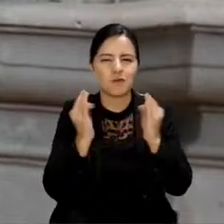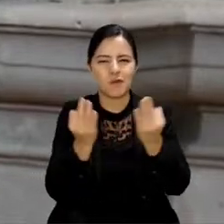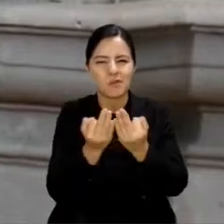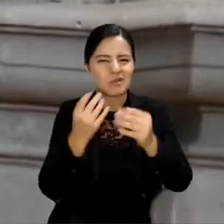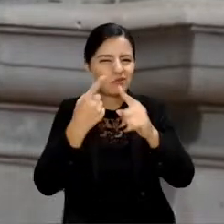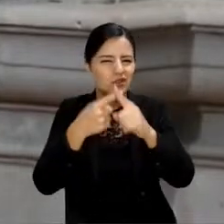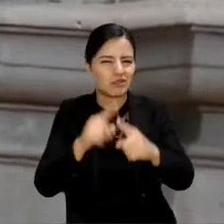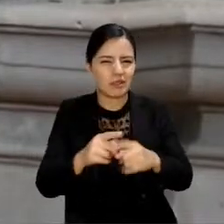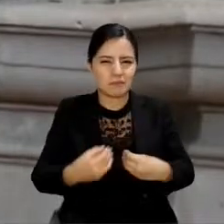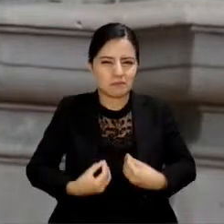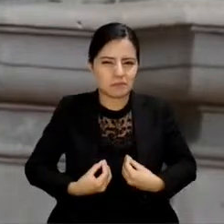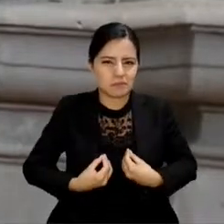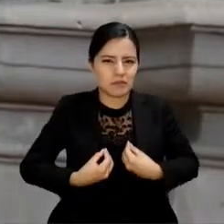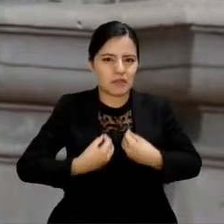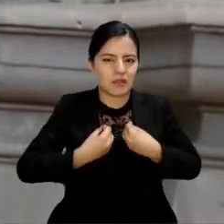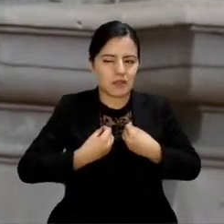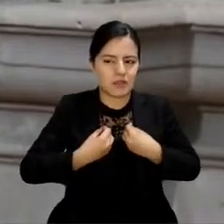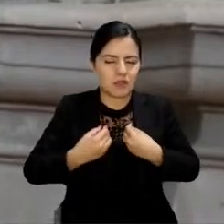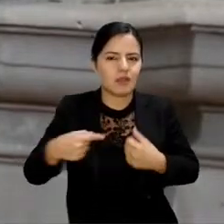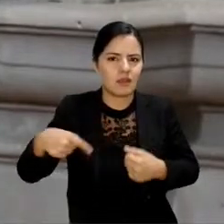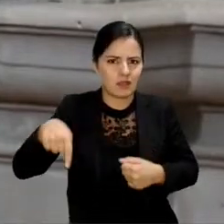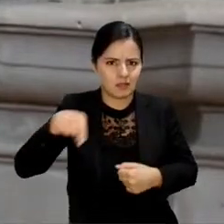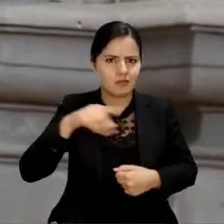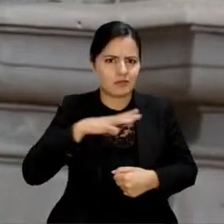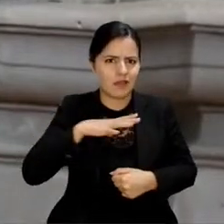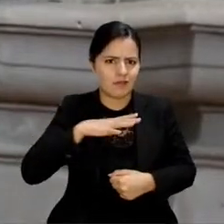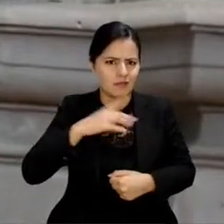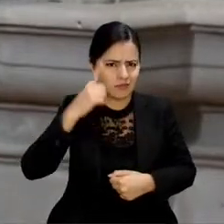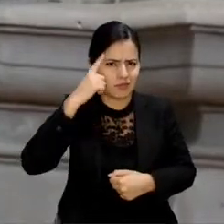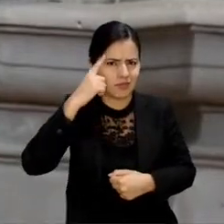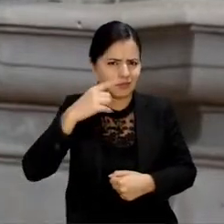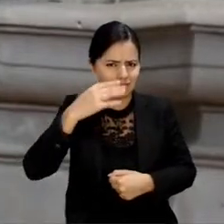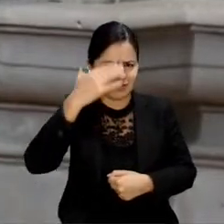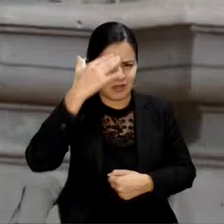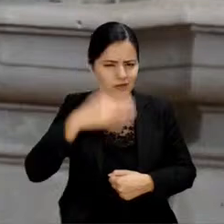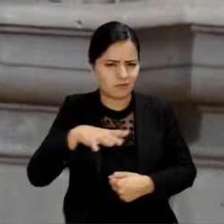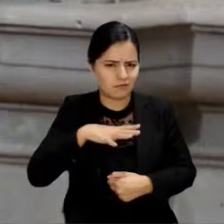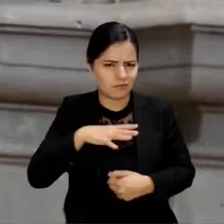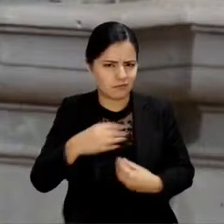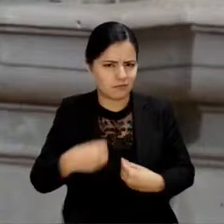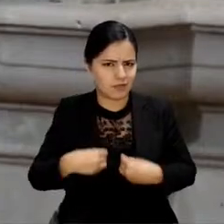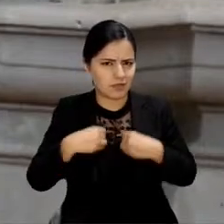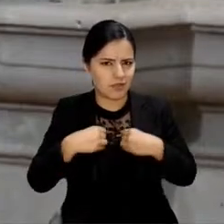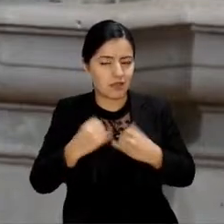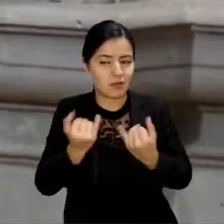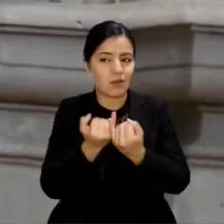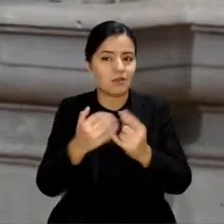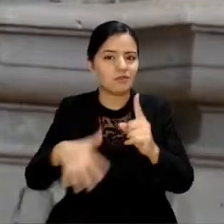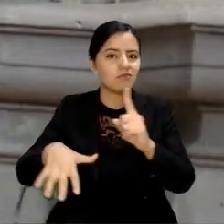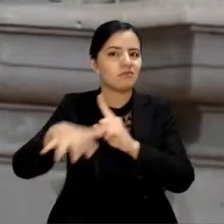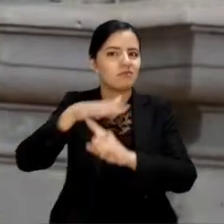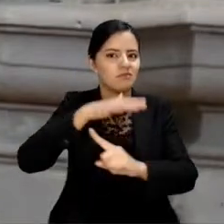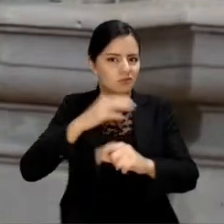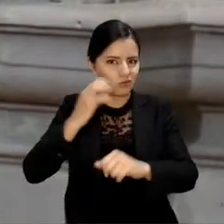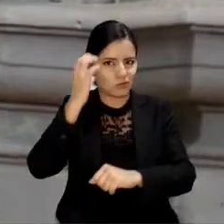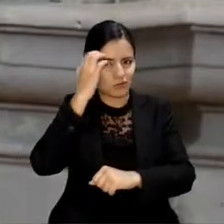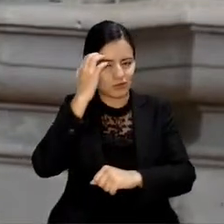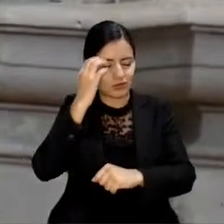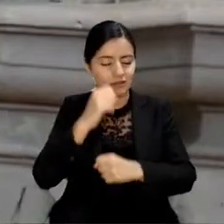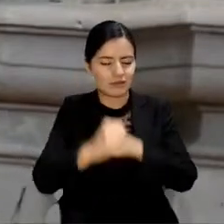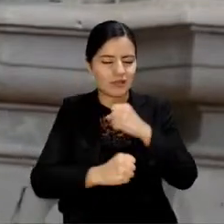planeta para percibir su propia existencia y la del mundo que los rodea. En el Estado de México, en el